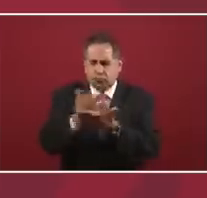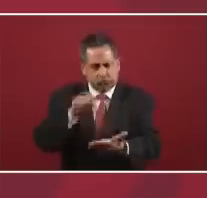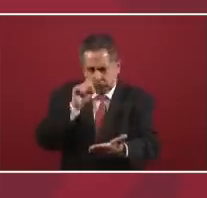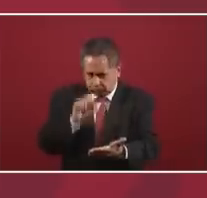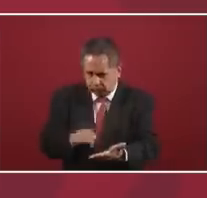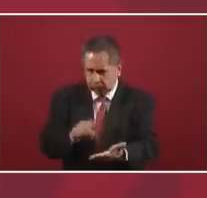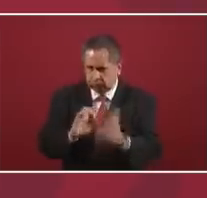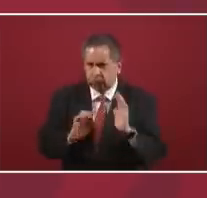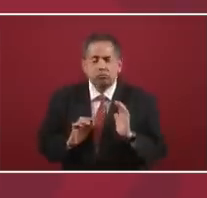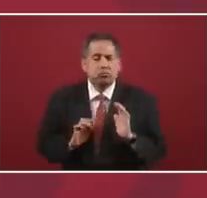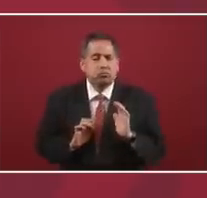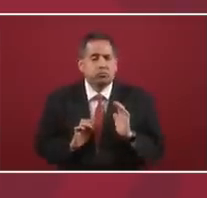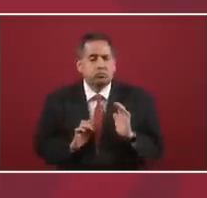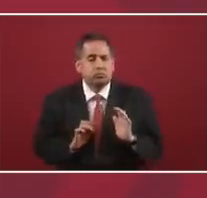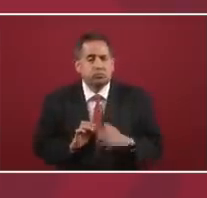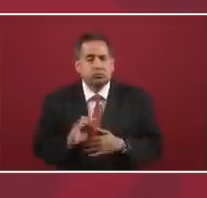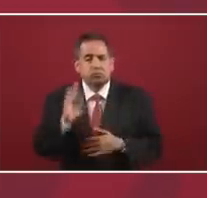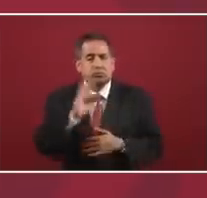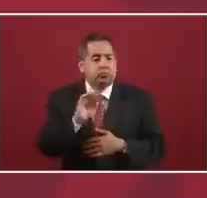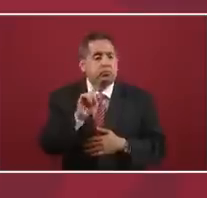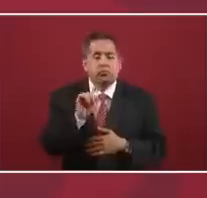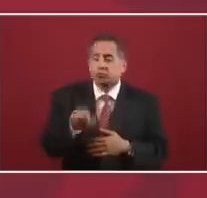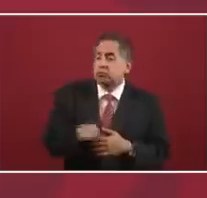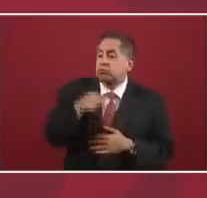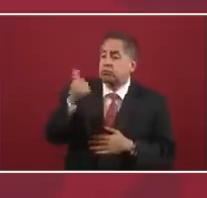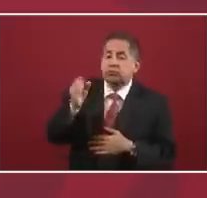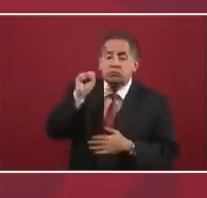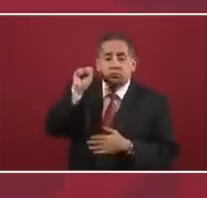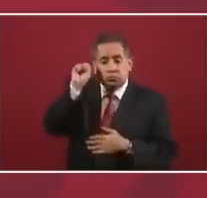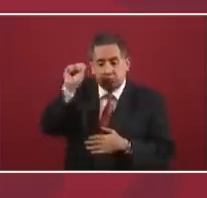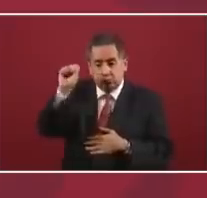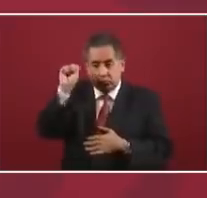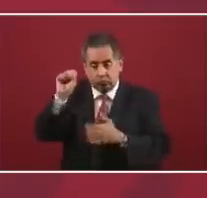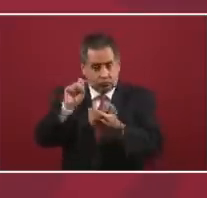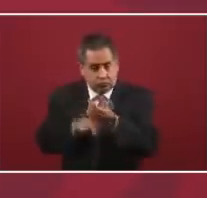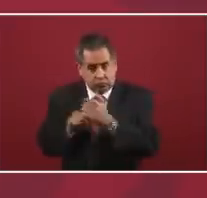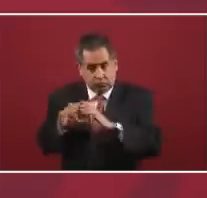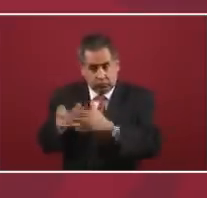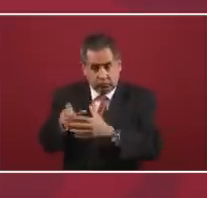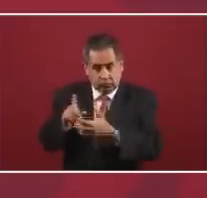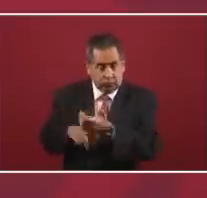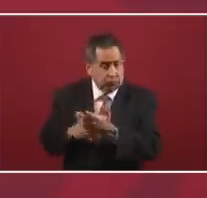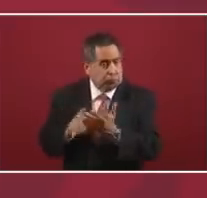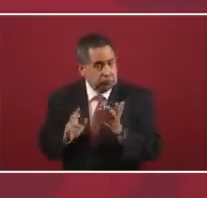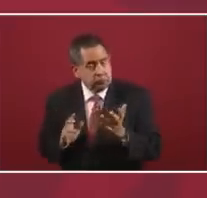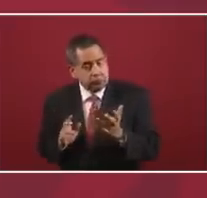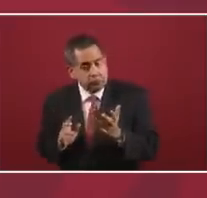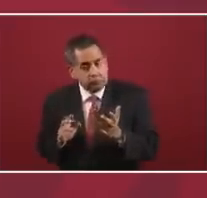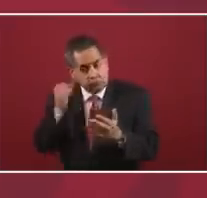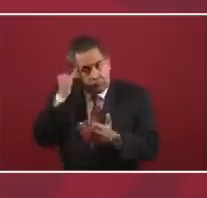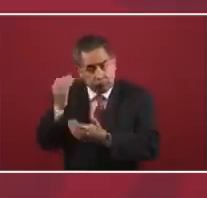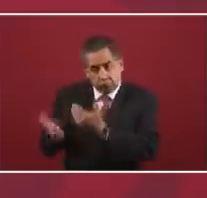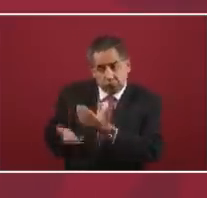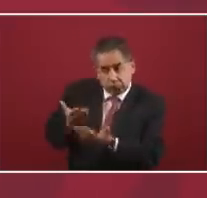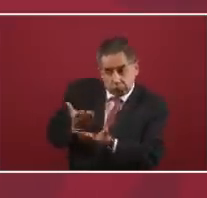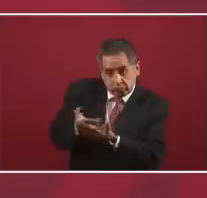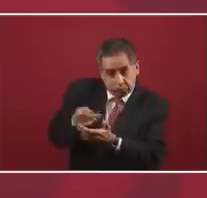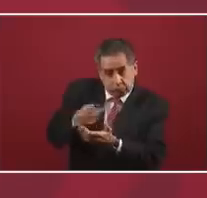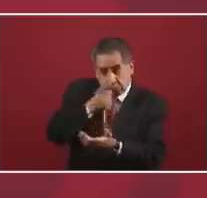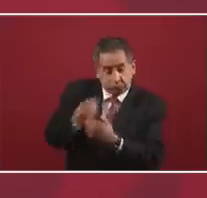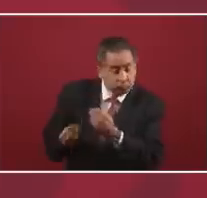si existe otros sindicatos de acuerdo al lo que se está planteando